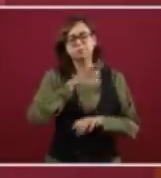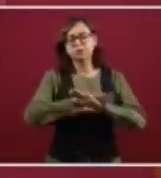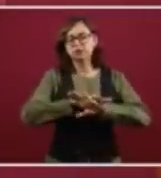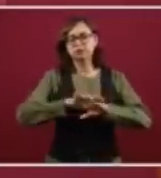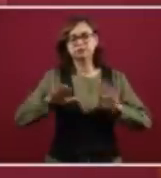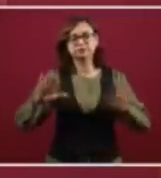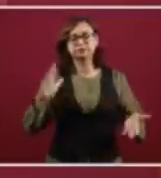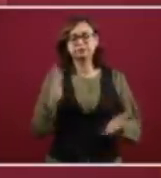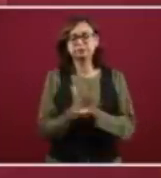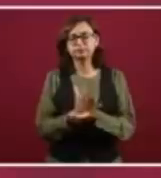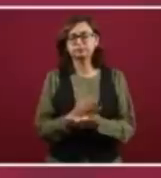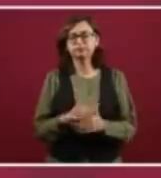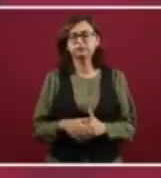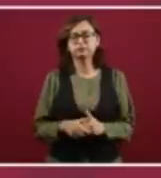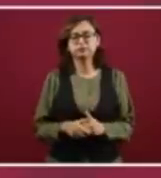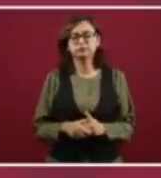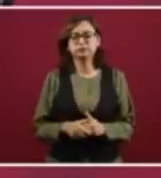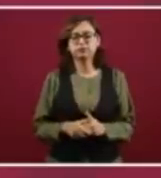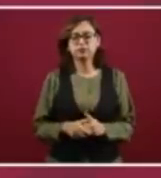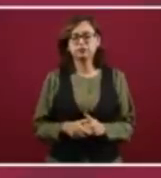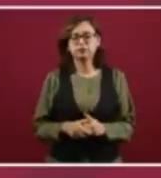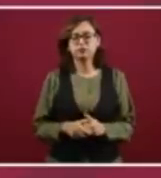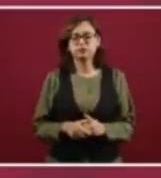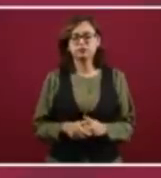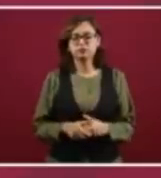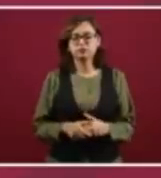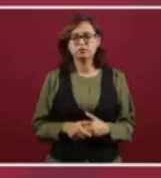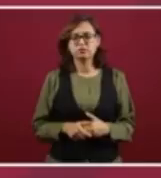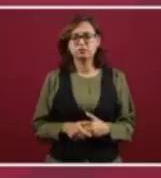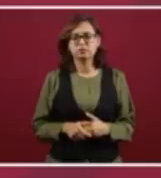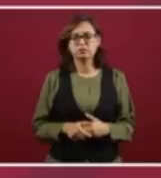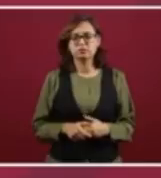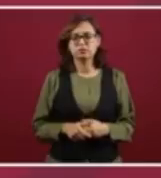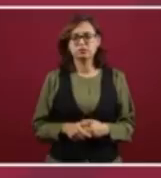Además, es hasta